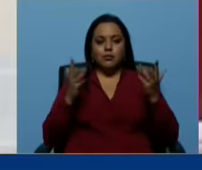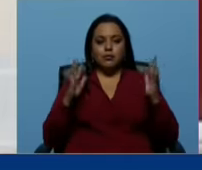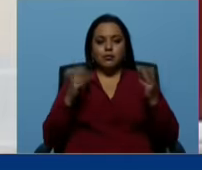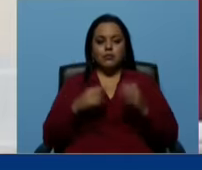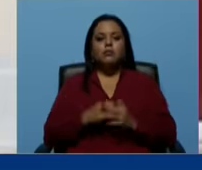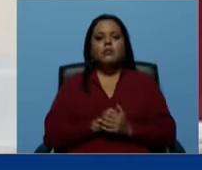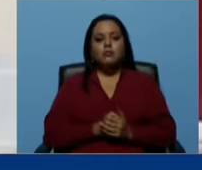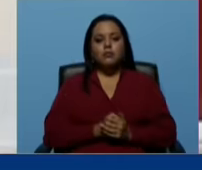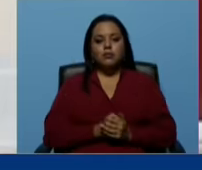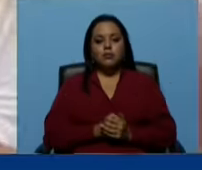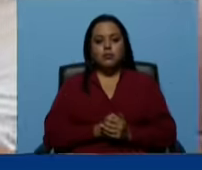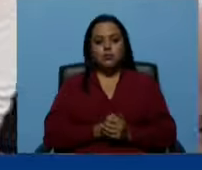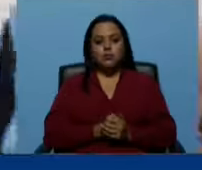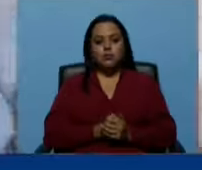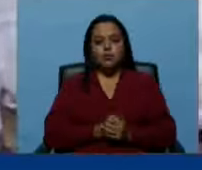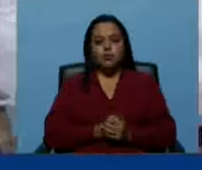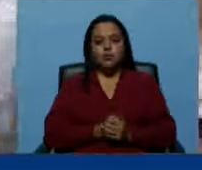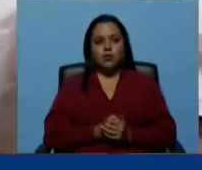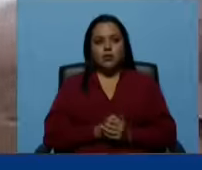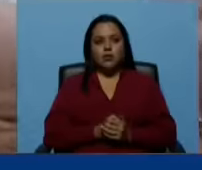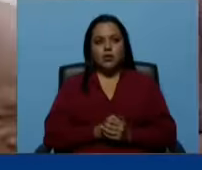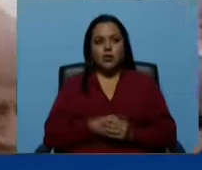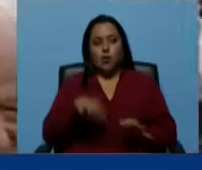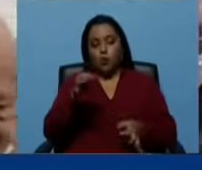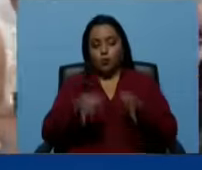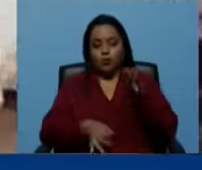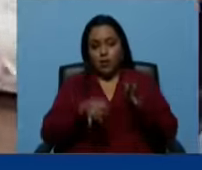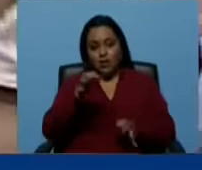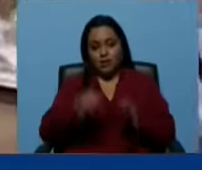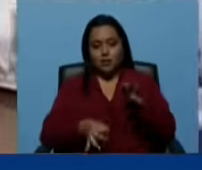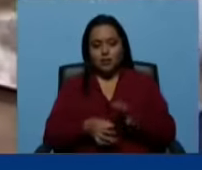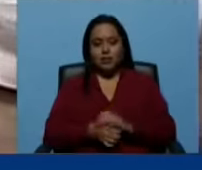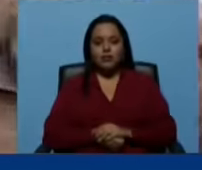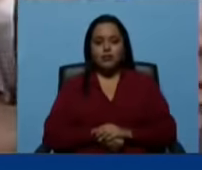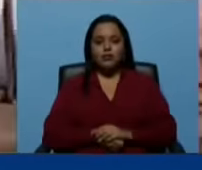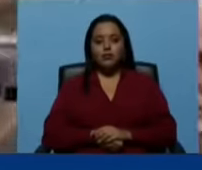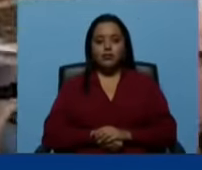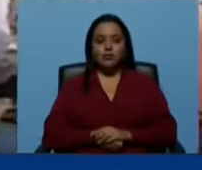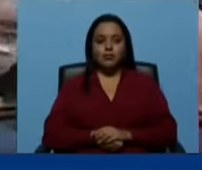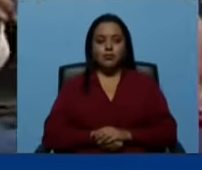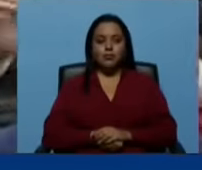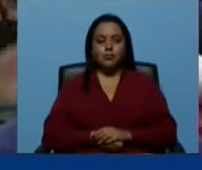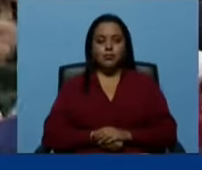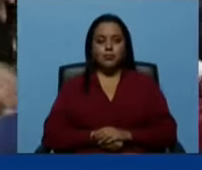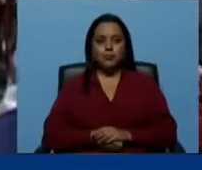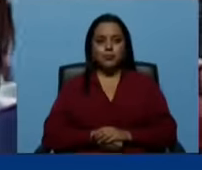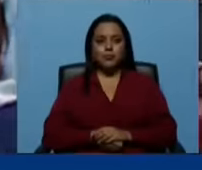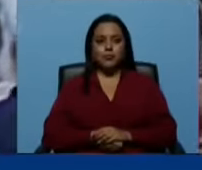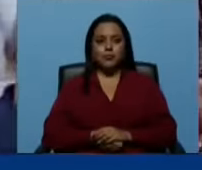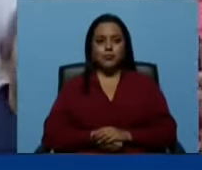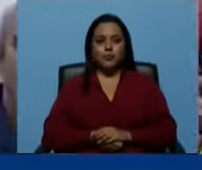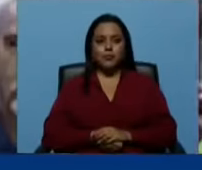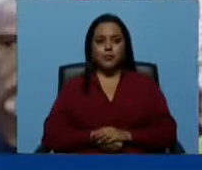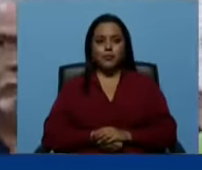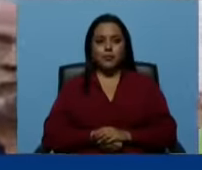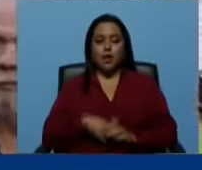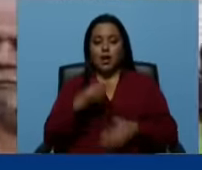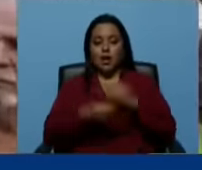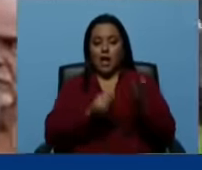Justicia. Justicia. Justicia. Justicia. Justicia. quemaron